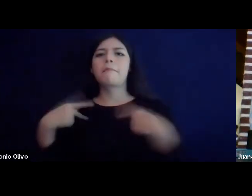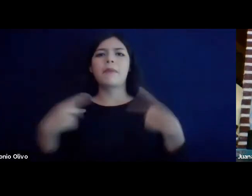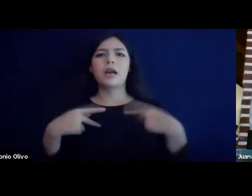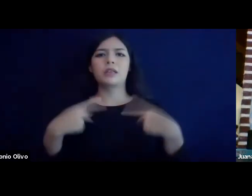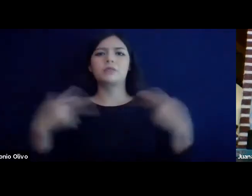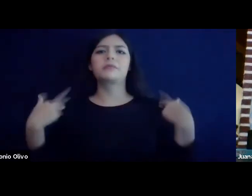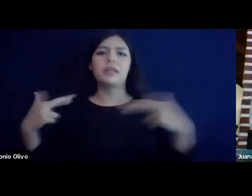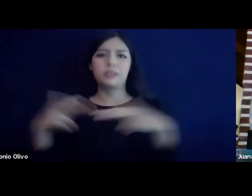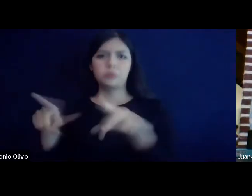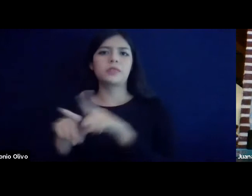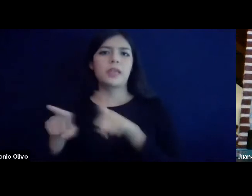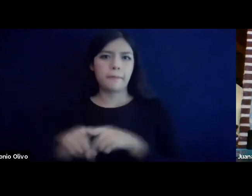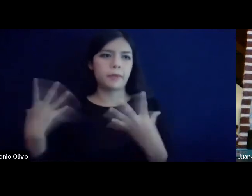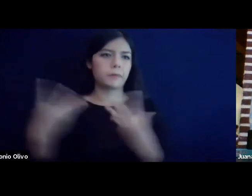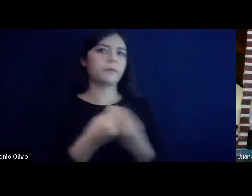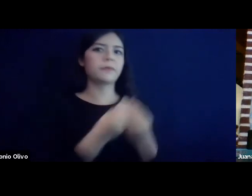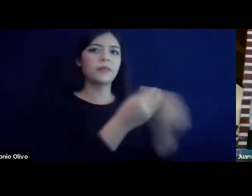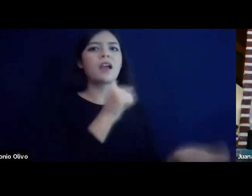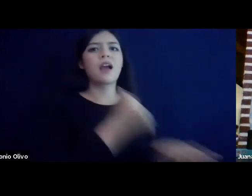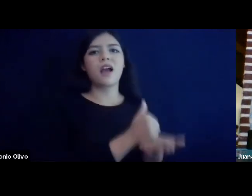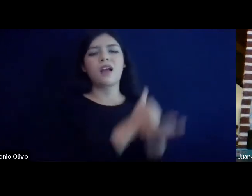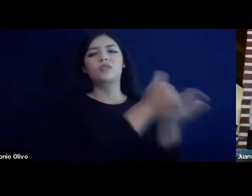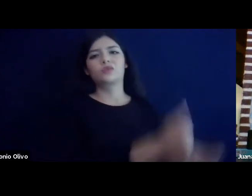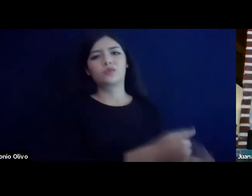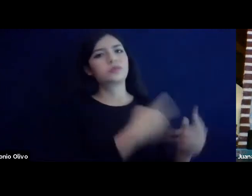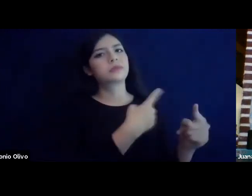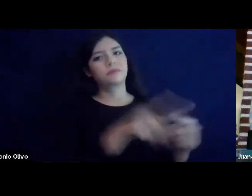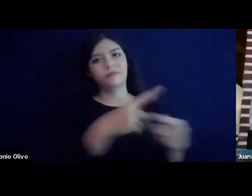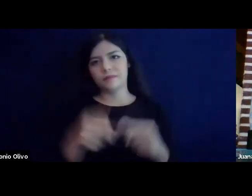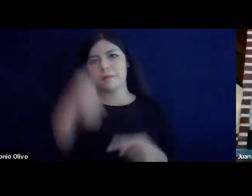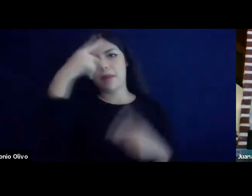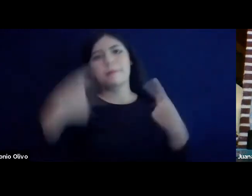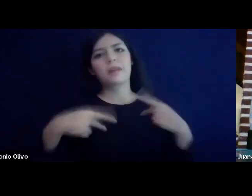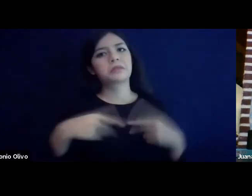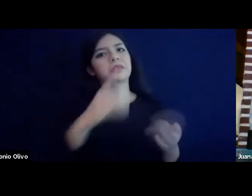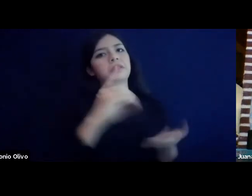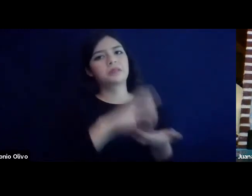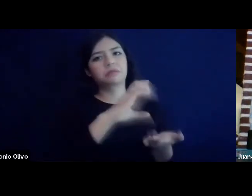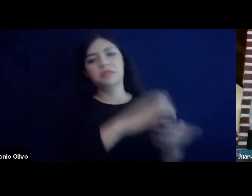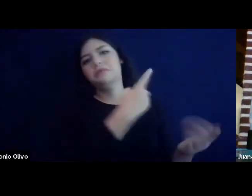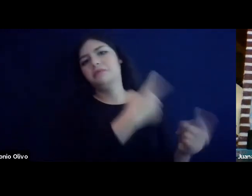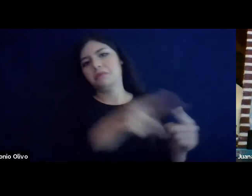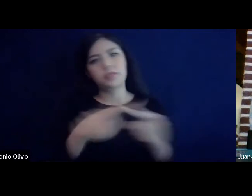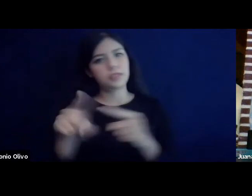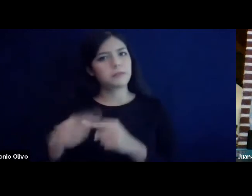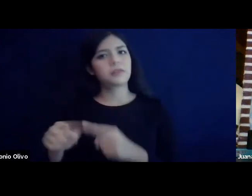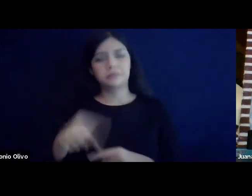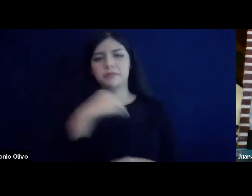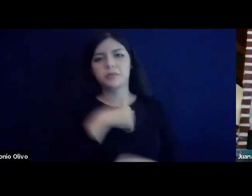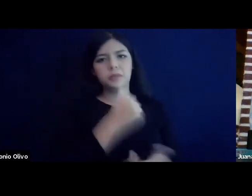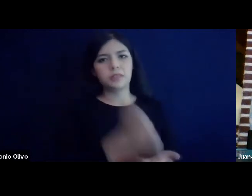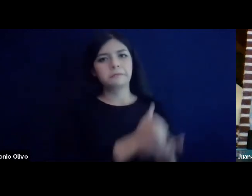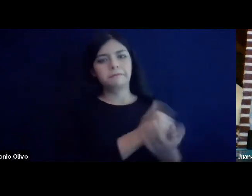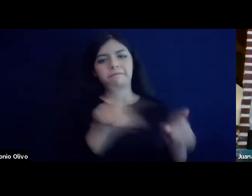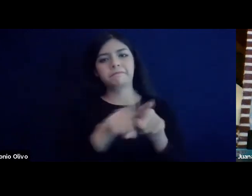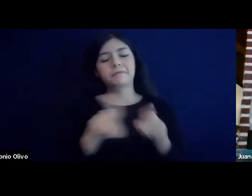en cómo incluir a los alumnos con diversas discapacidades. Entonces, pues ha